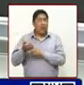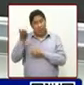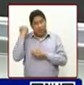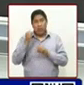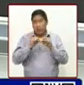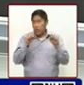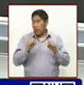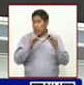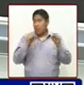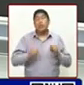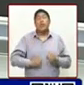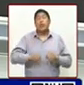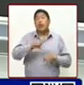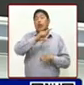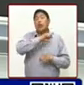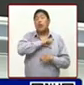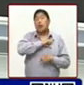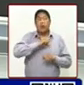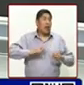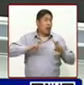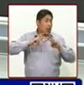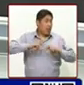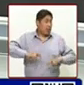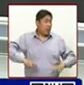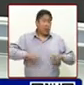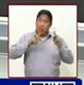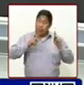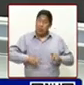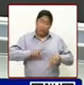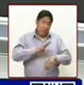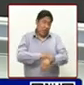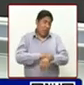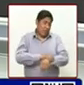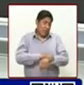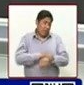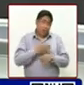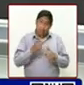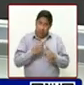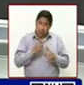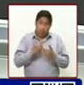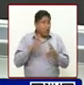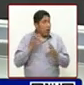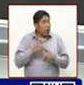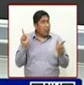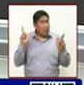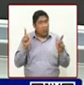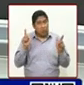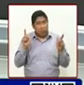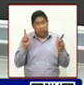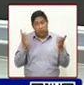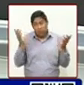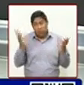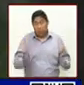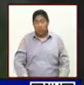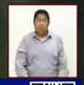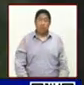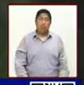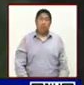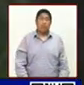fin de semana. La policía está investigando. Las personas que fueron detenidas preliminarmente han sido liberadas.